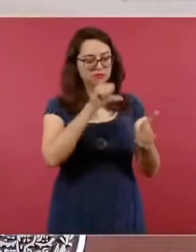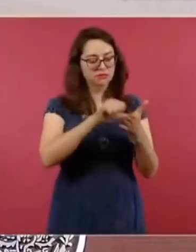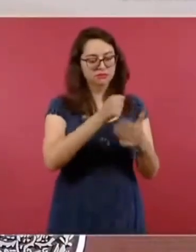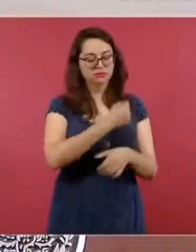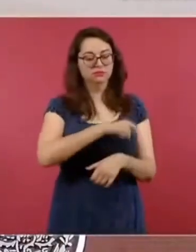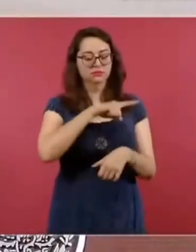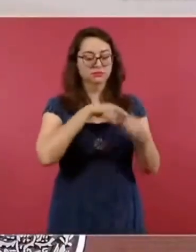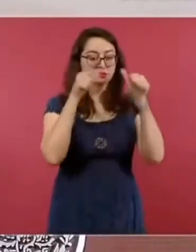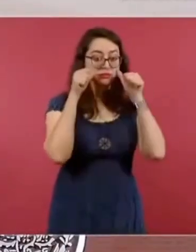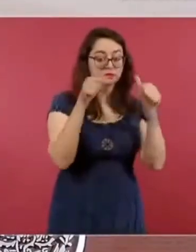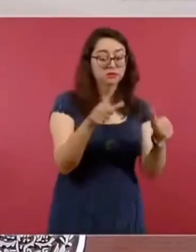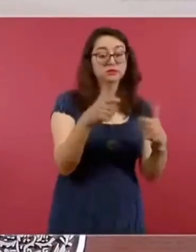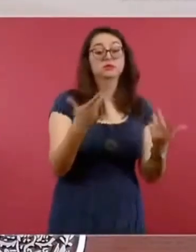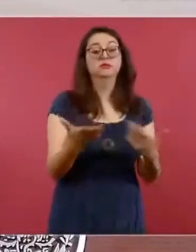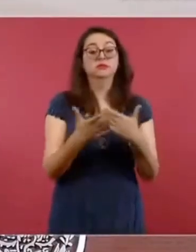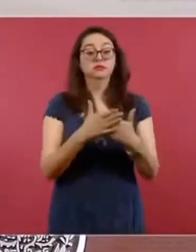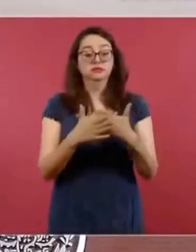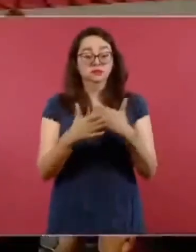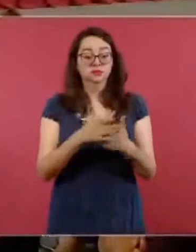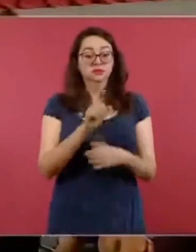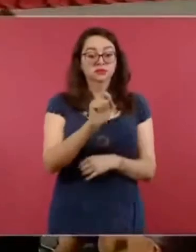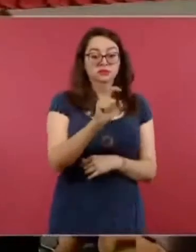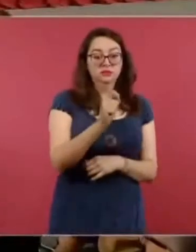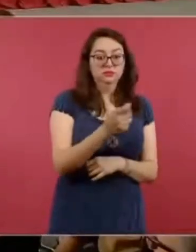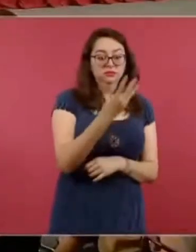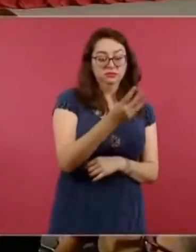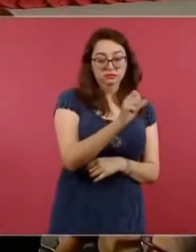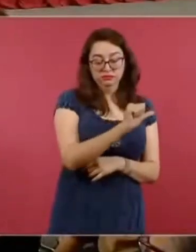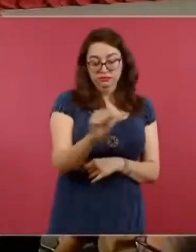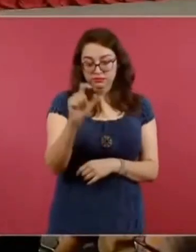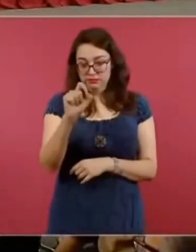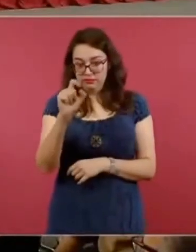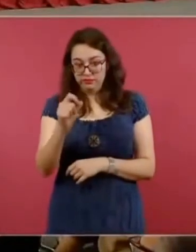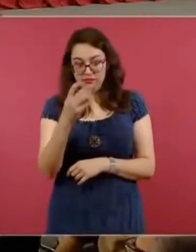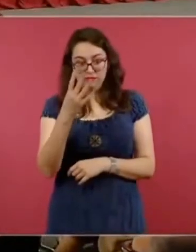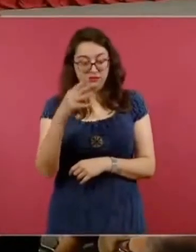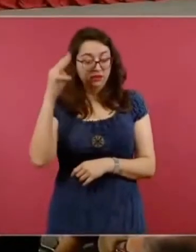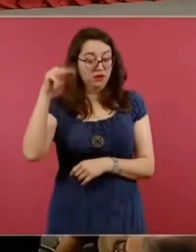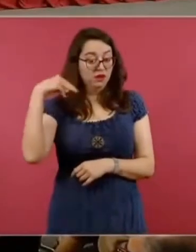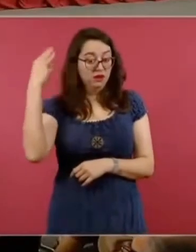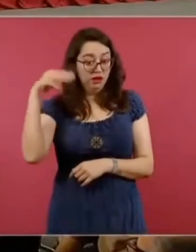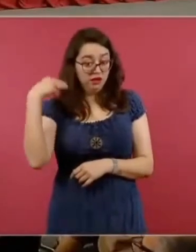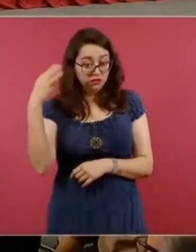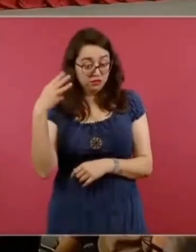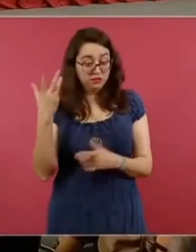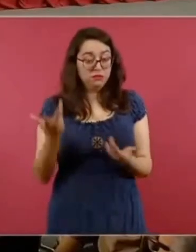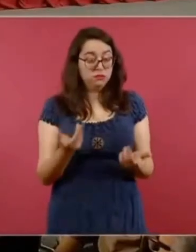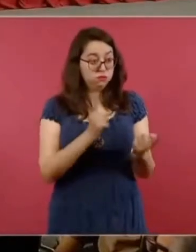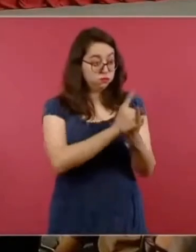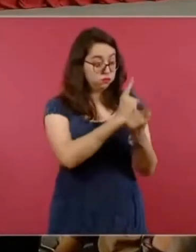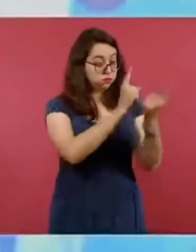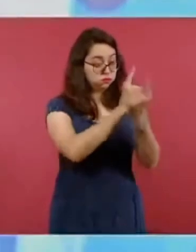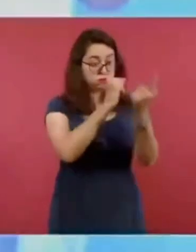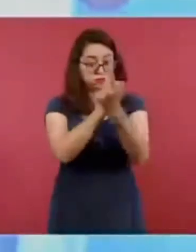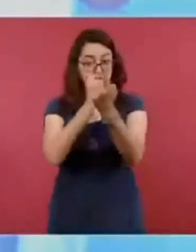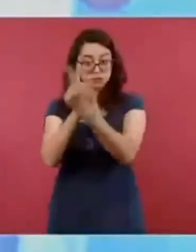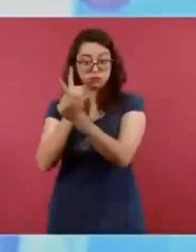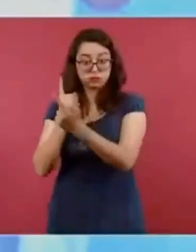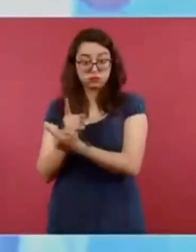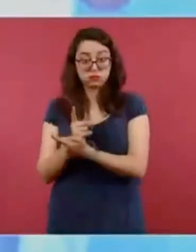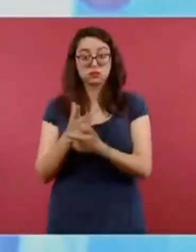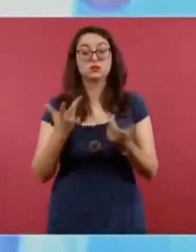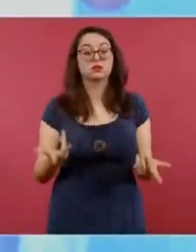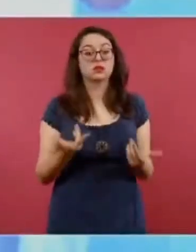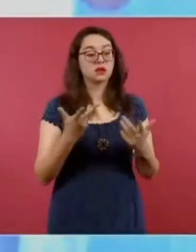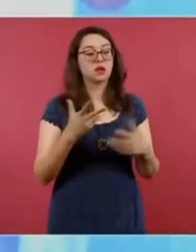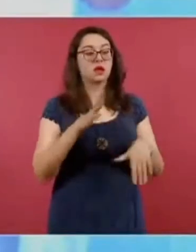del 22 al 24 de marzo, iniciamos capacitaciones, iniciamos también con los servidores de la Nación ya